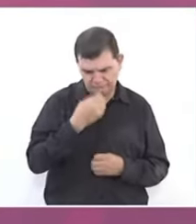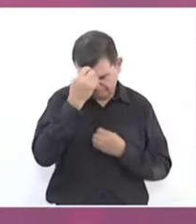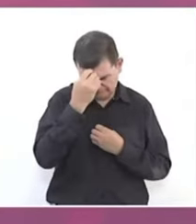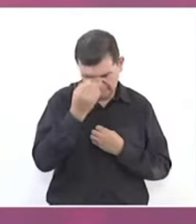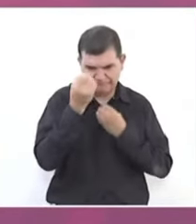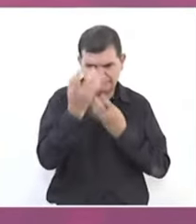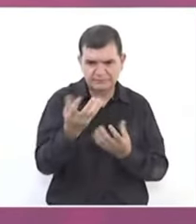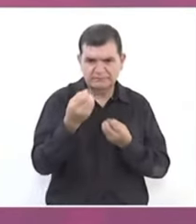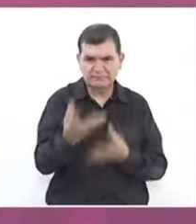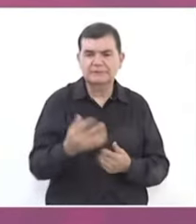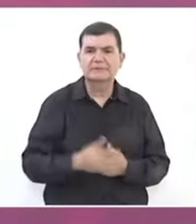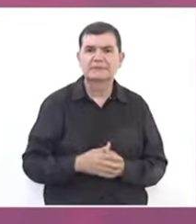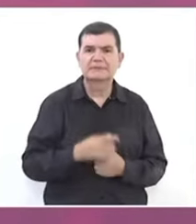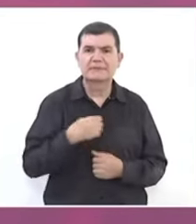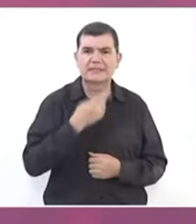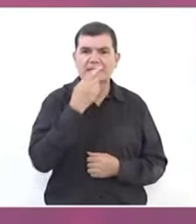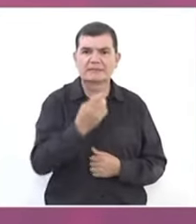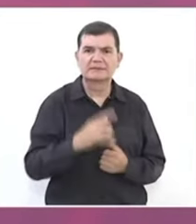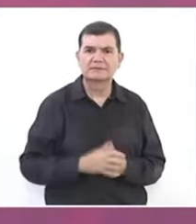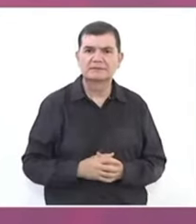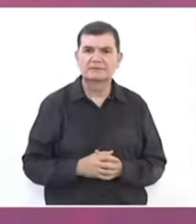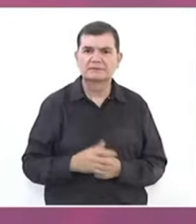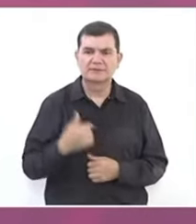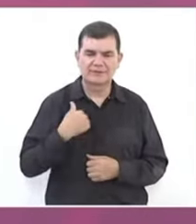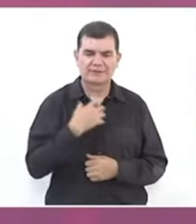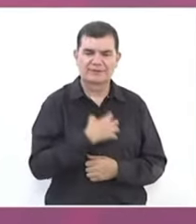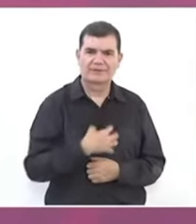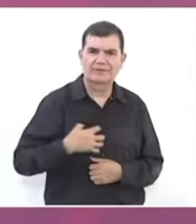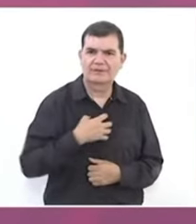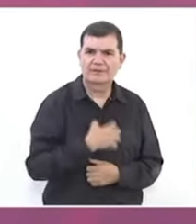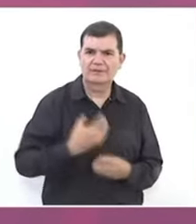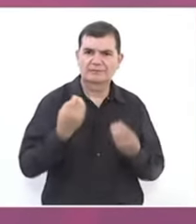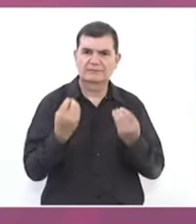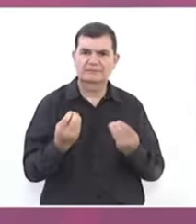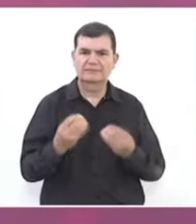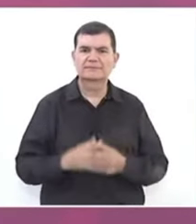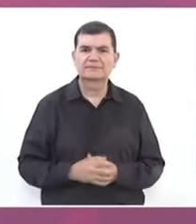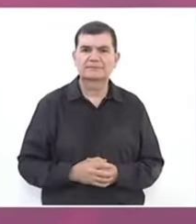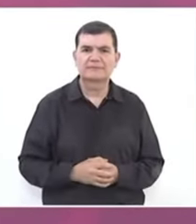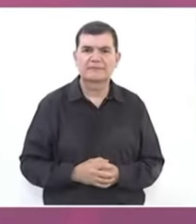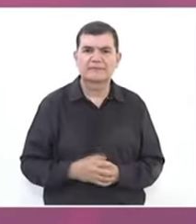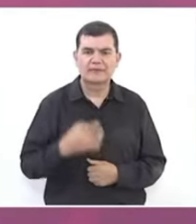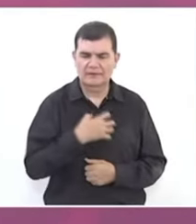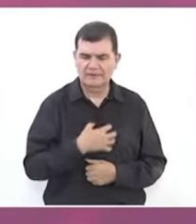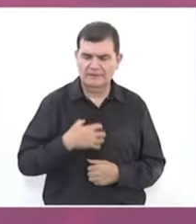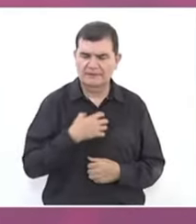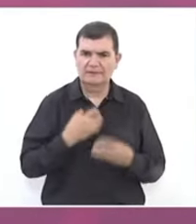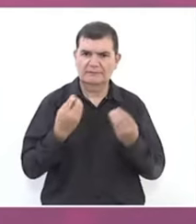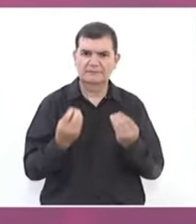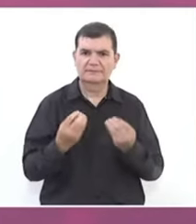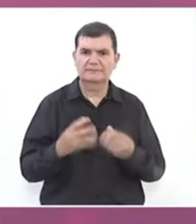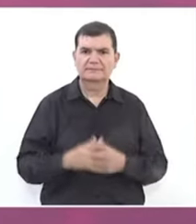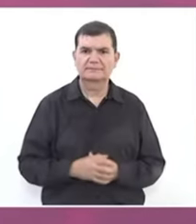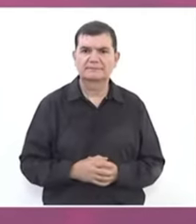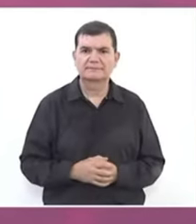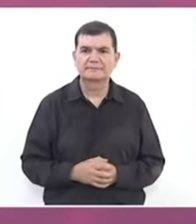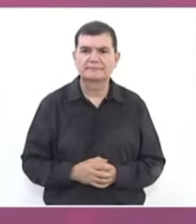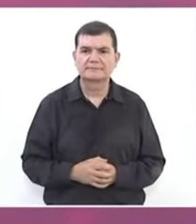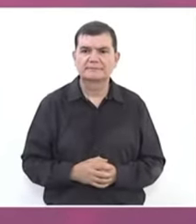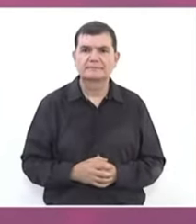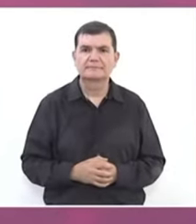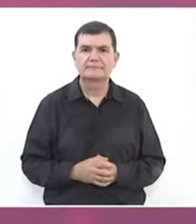Bueno, quiero decirles que estoy muy contento. Está contento el presidente Andrés Manuel. Si tú estás con